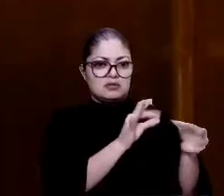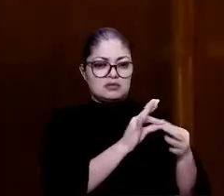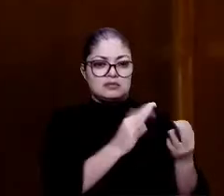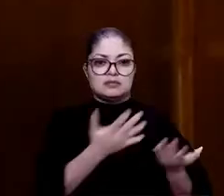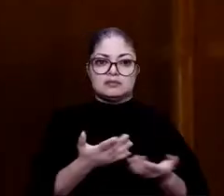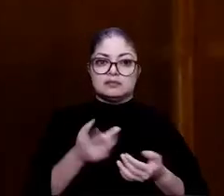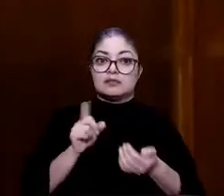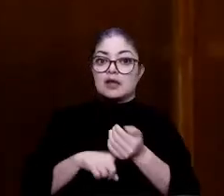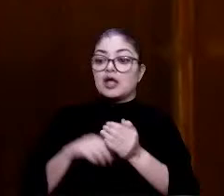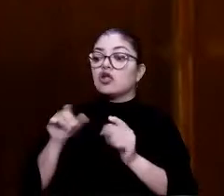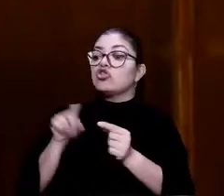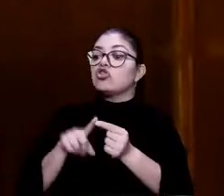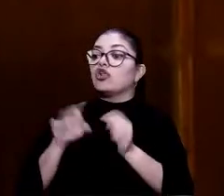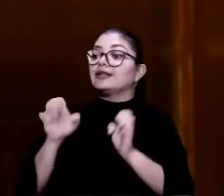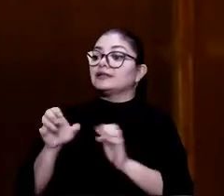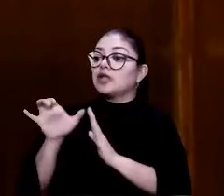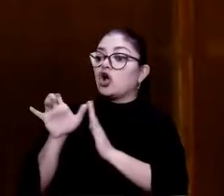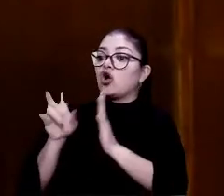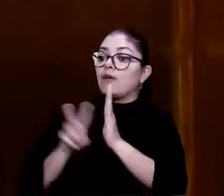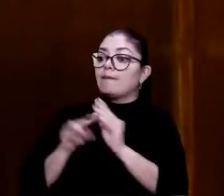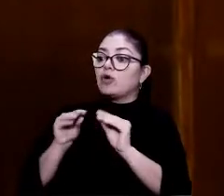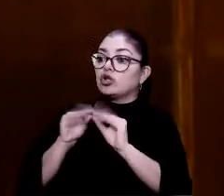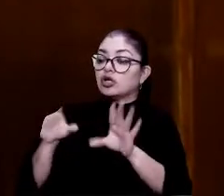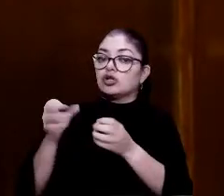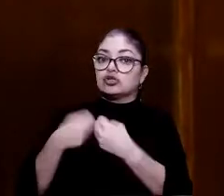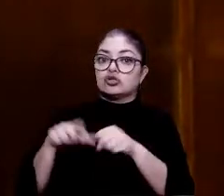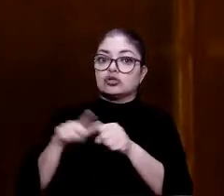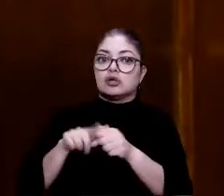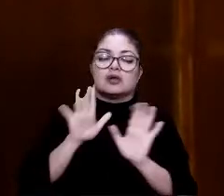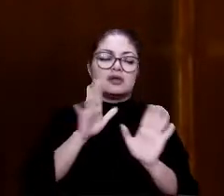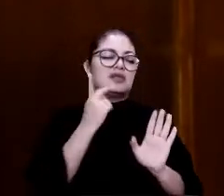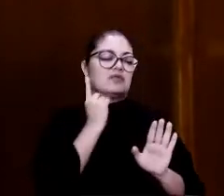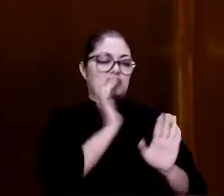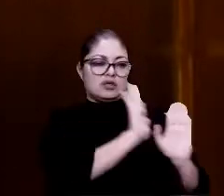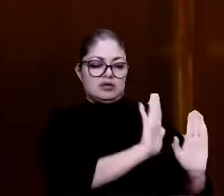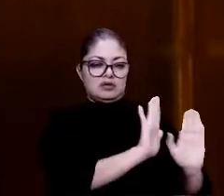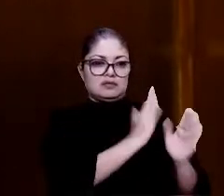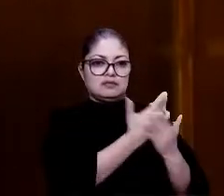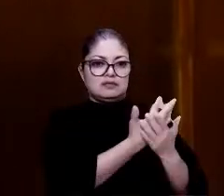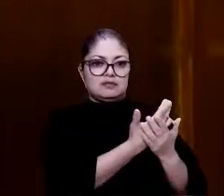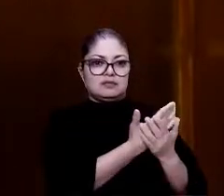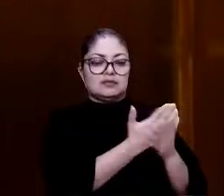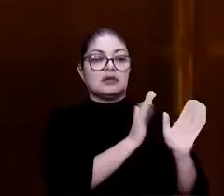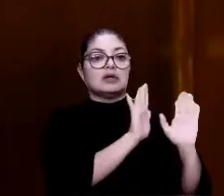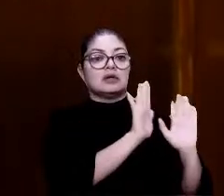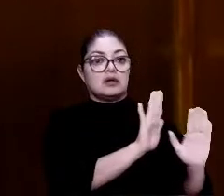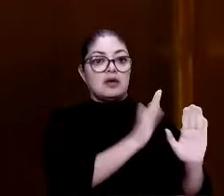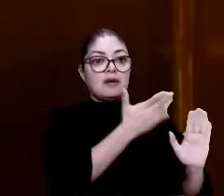las convocatorias de los programas sociales? Diputado, permítame un segundo. A ver,